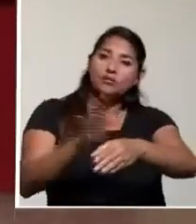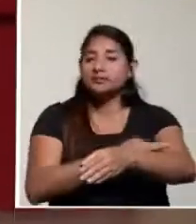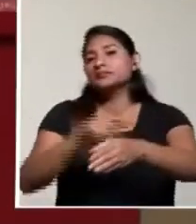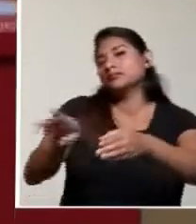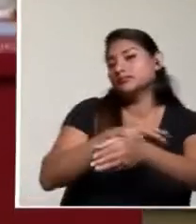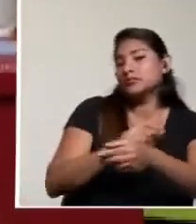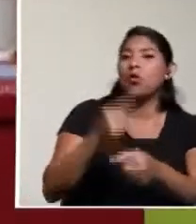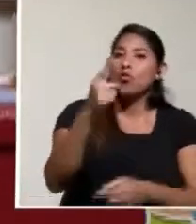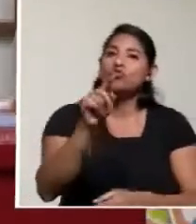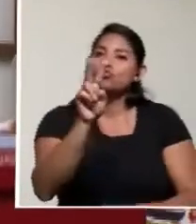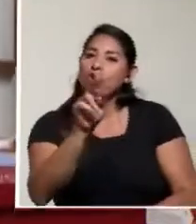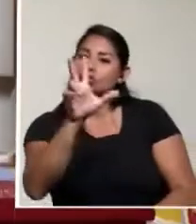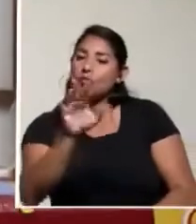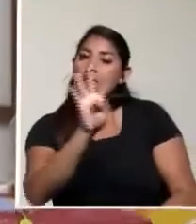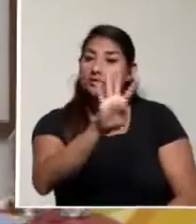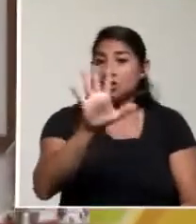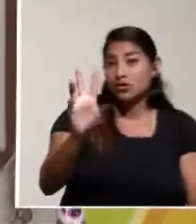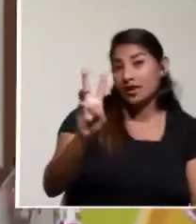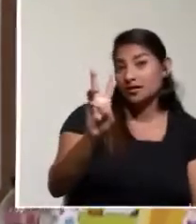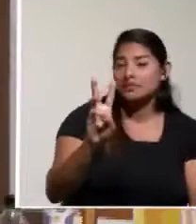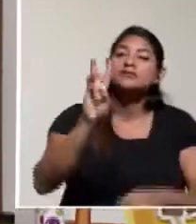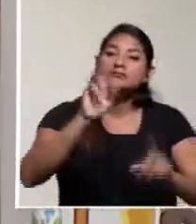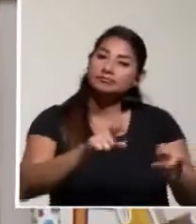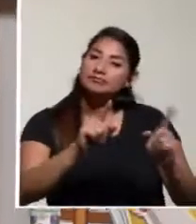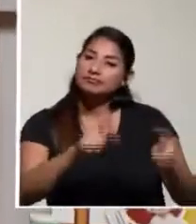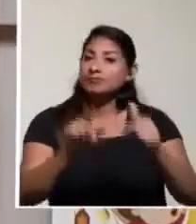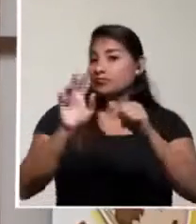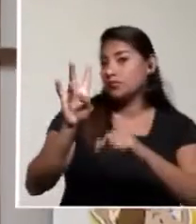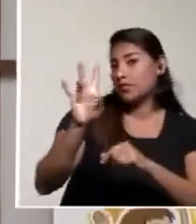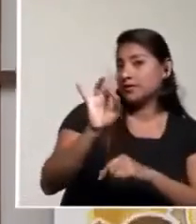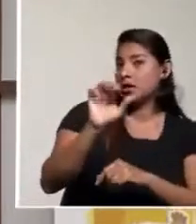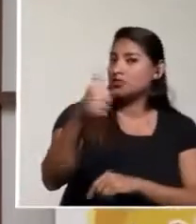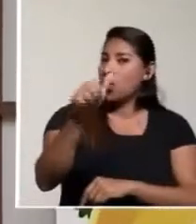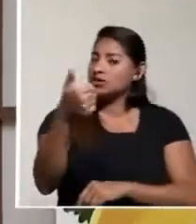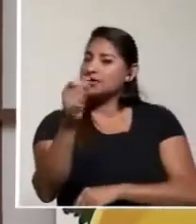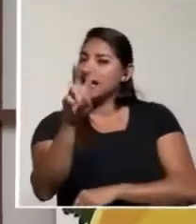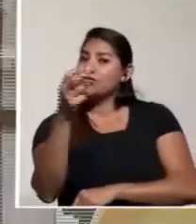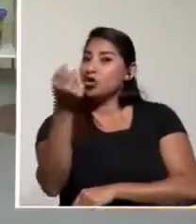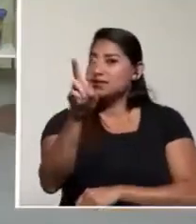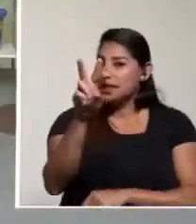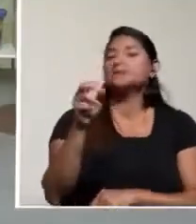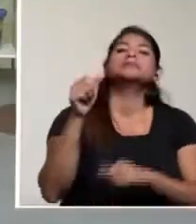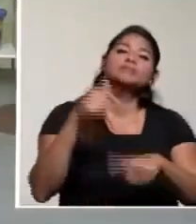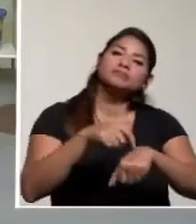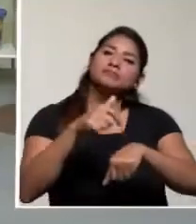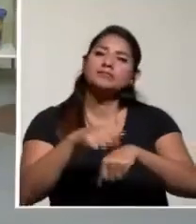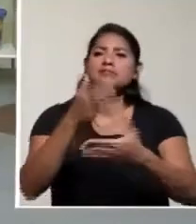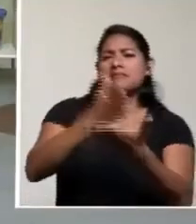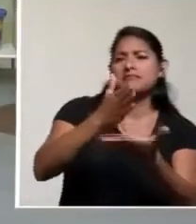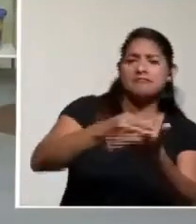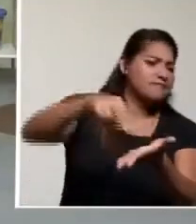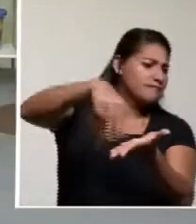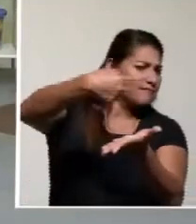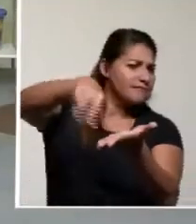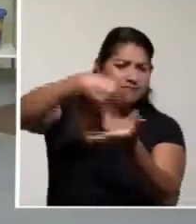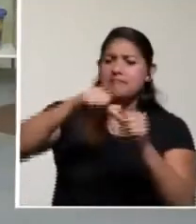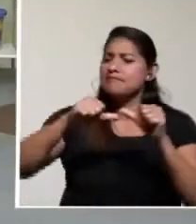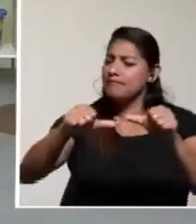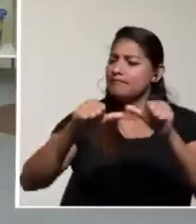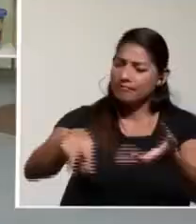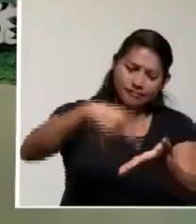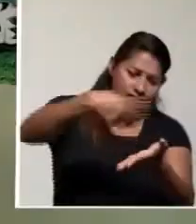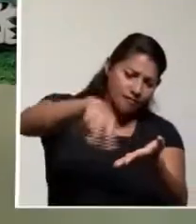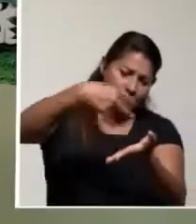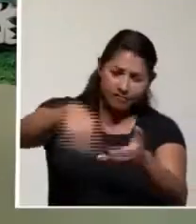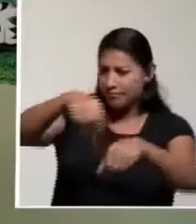roll. 1, 2, 3, 4, 5, 6, 7, 8, 9, 10, 11, 12. No dejes que se pare, pare el